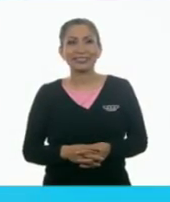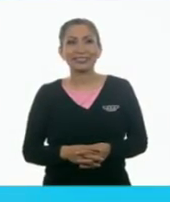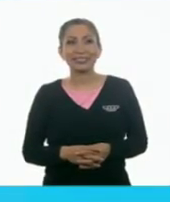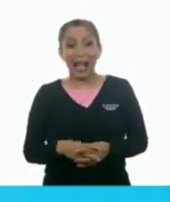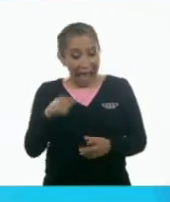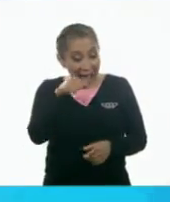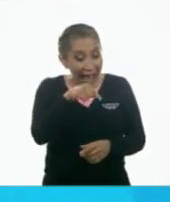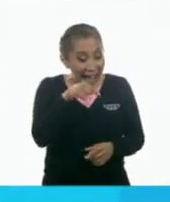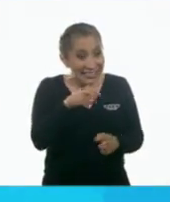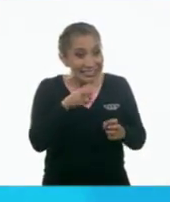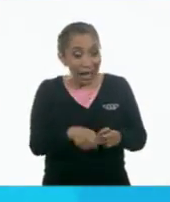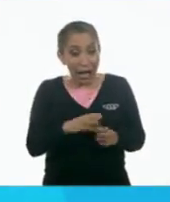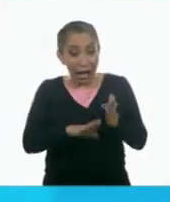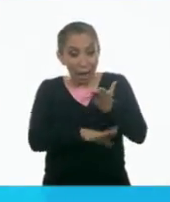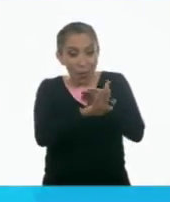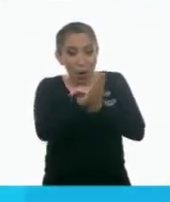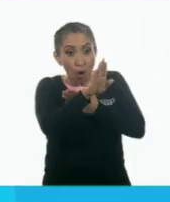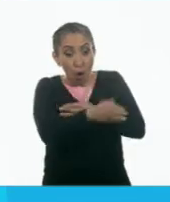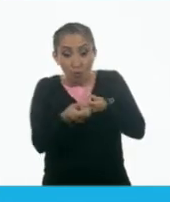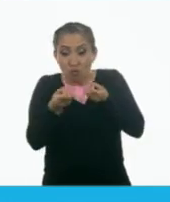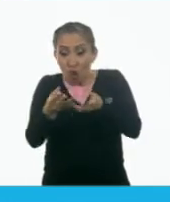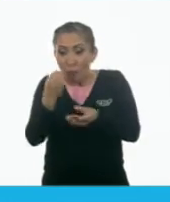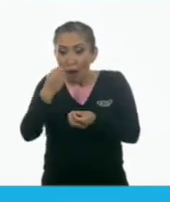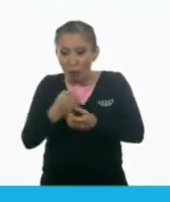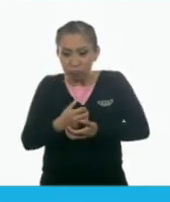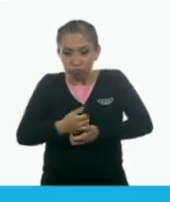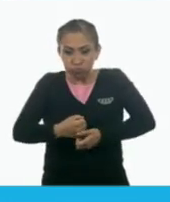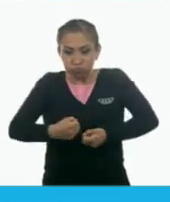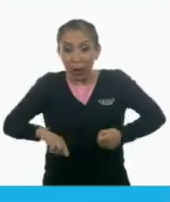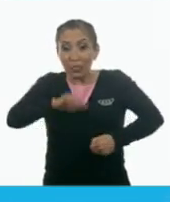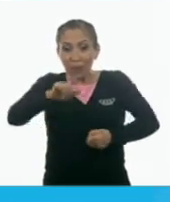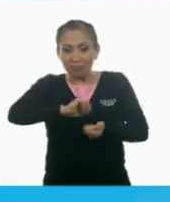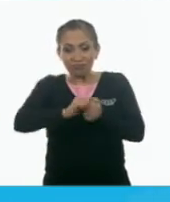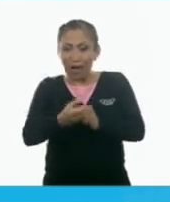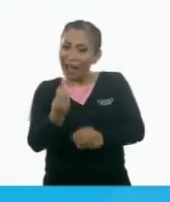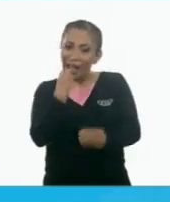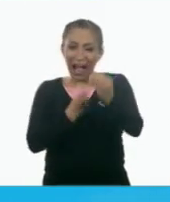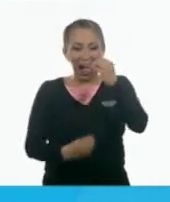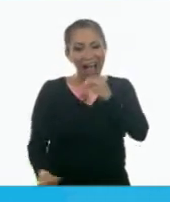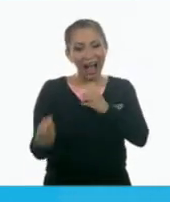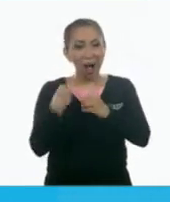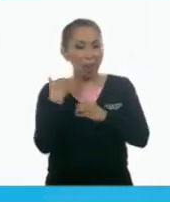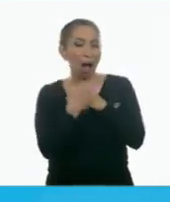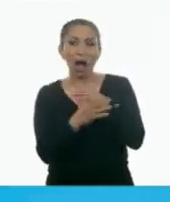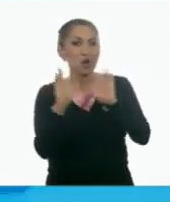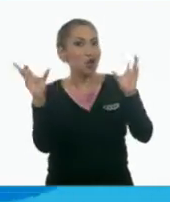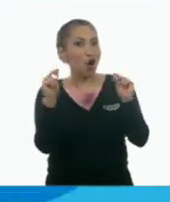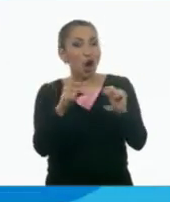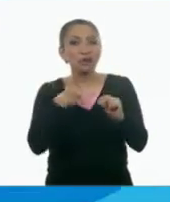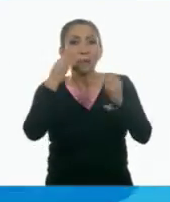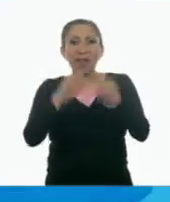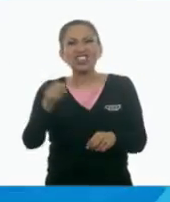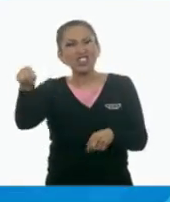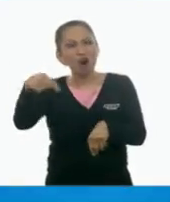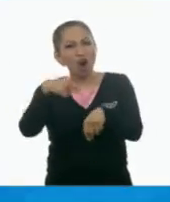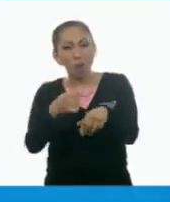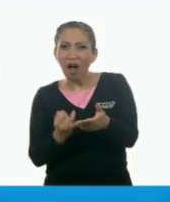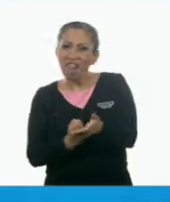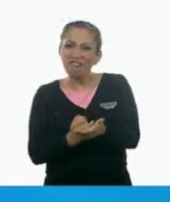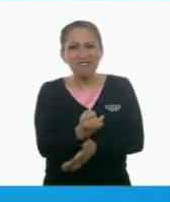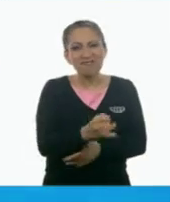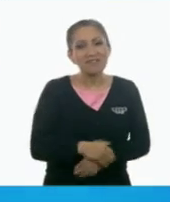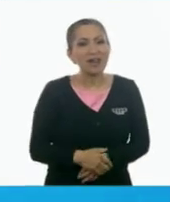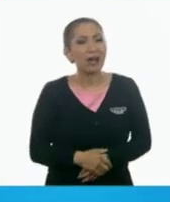¡Aquí está! La bruja le daba comida para engordarlo y luego comerlo, no para consentirlo. ¡Perdiste la apuesta,